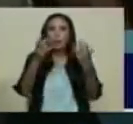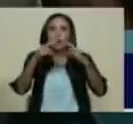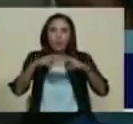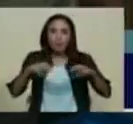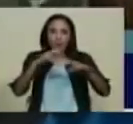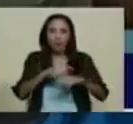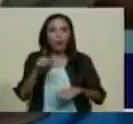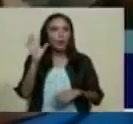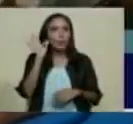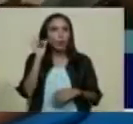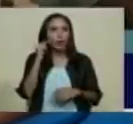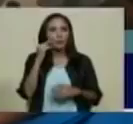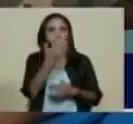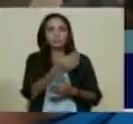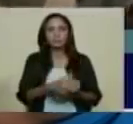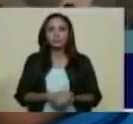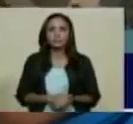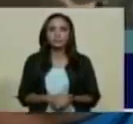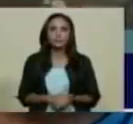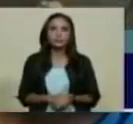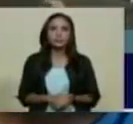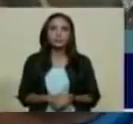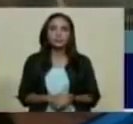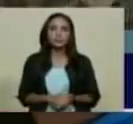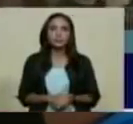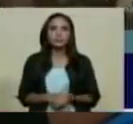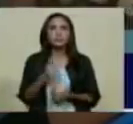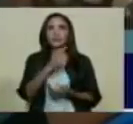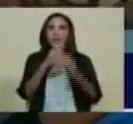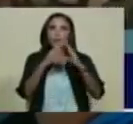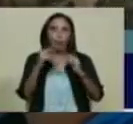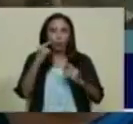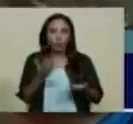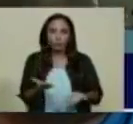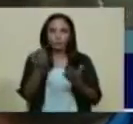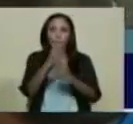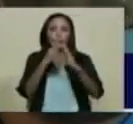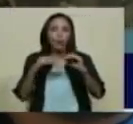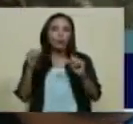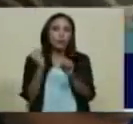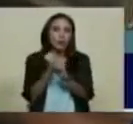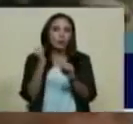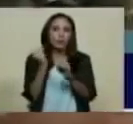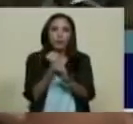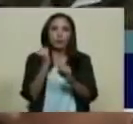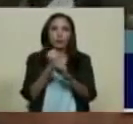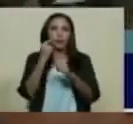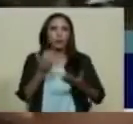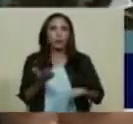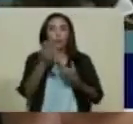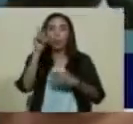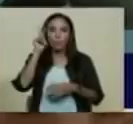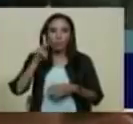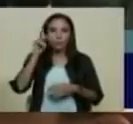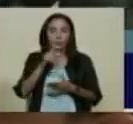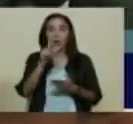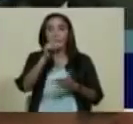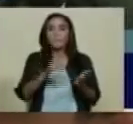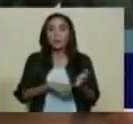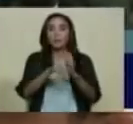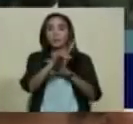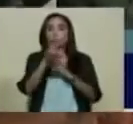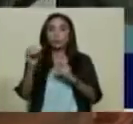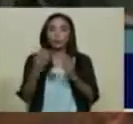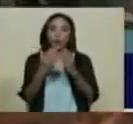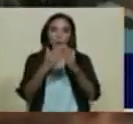la doctora Gloria, junto a todos nuestros investigadores, estarán siendo parte de la planta profesoral. Van a ser 1.200